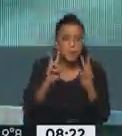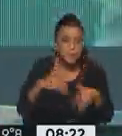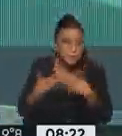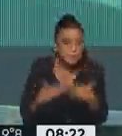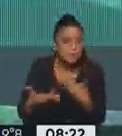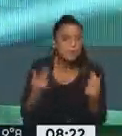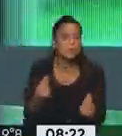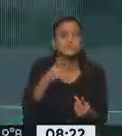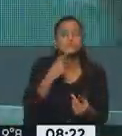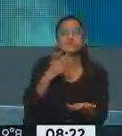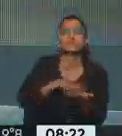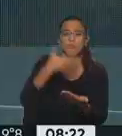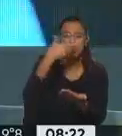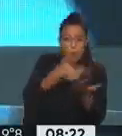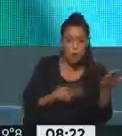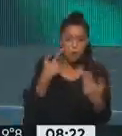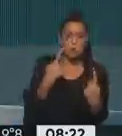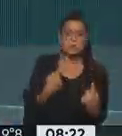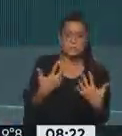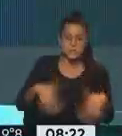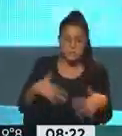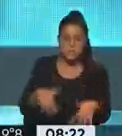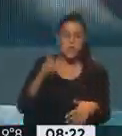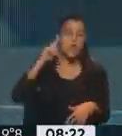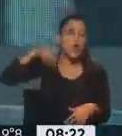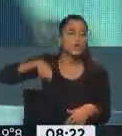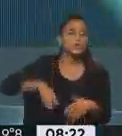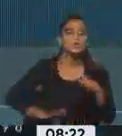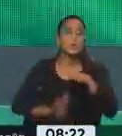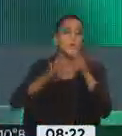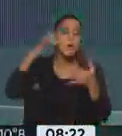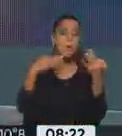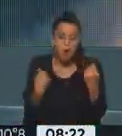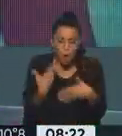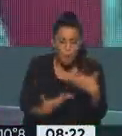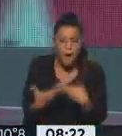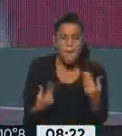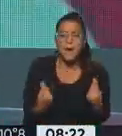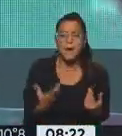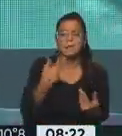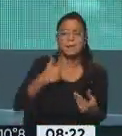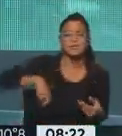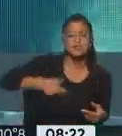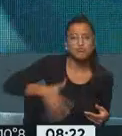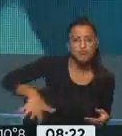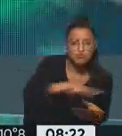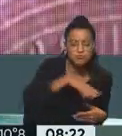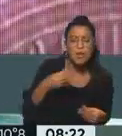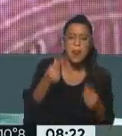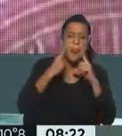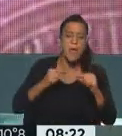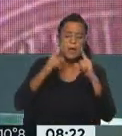sucedido a partir de la revelación de este documento de la corte suprema de justicia pero como está avanzando socialmente el